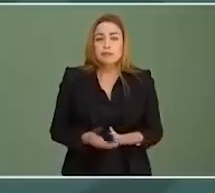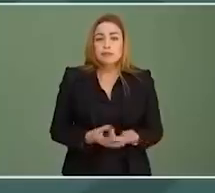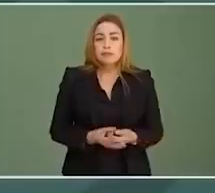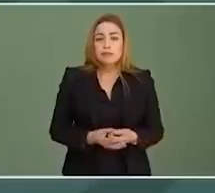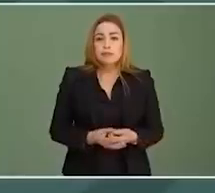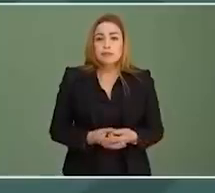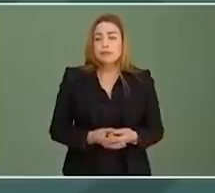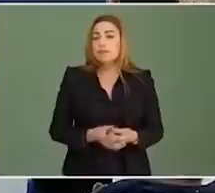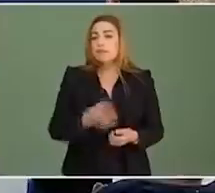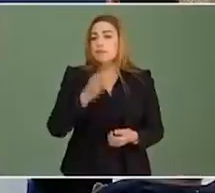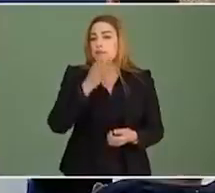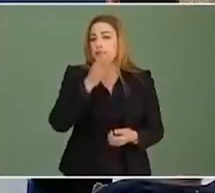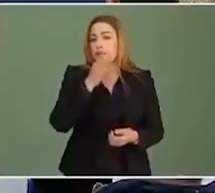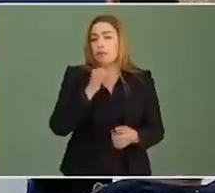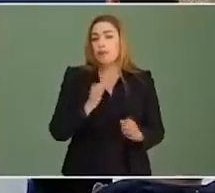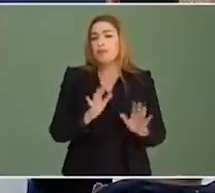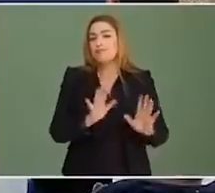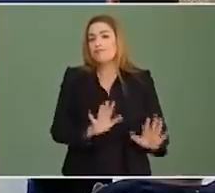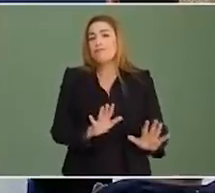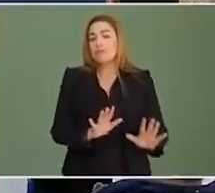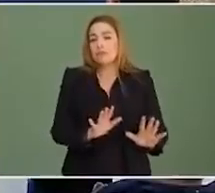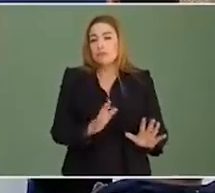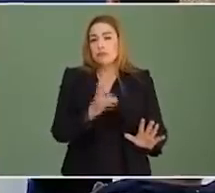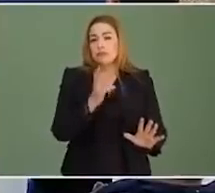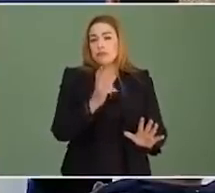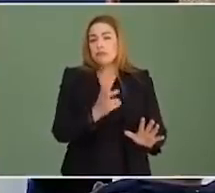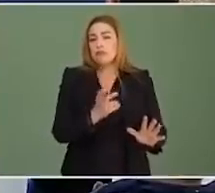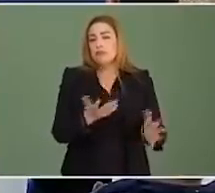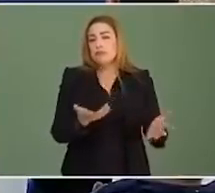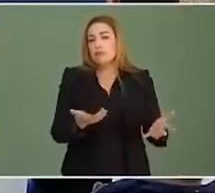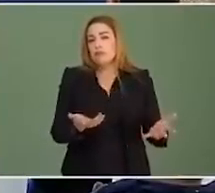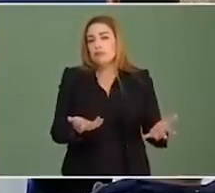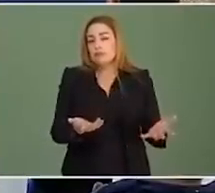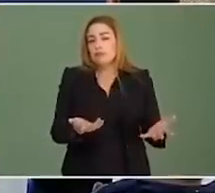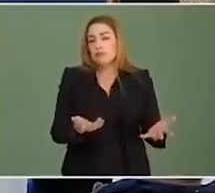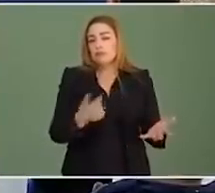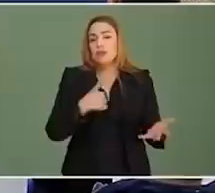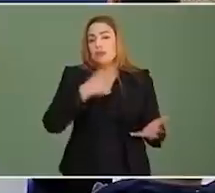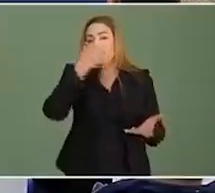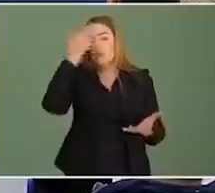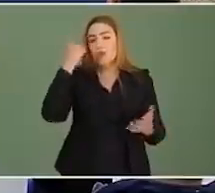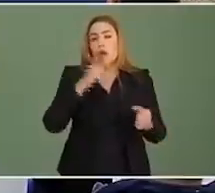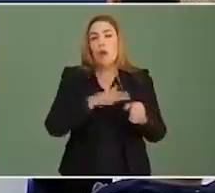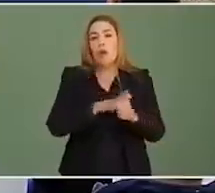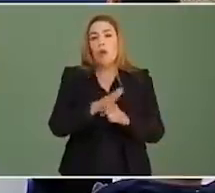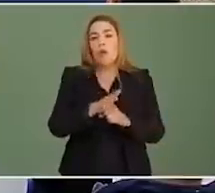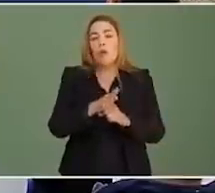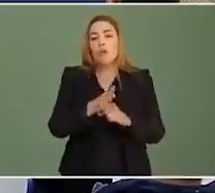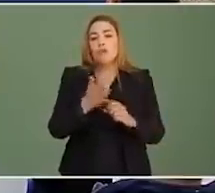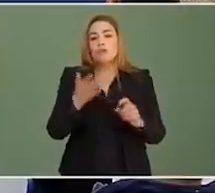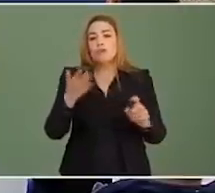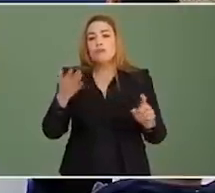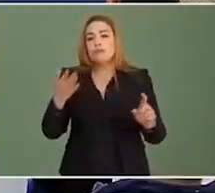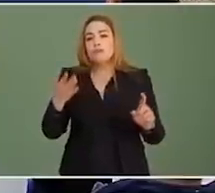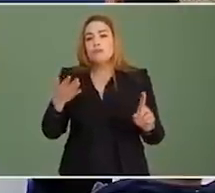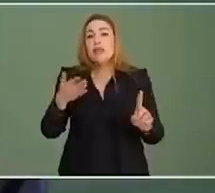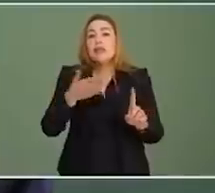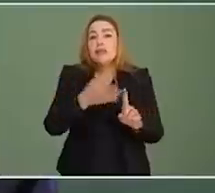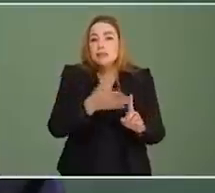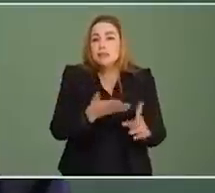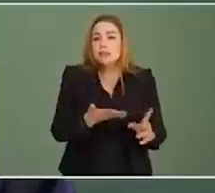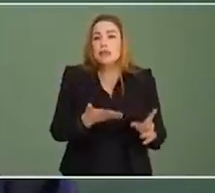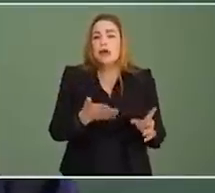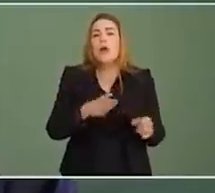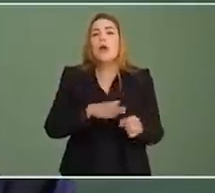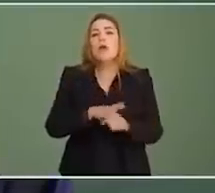de tenerla porque no sabemos también con qué intención s